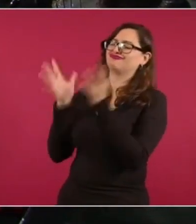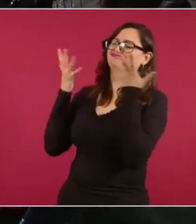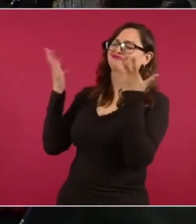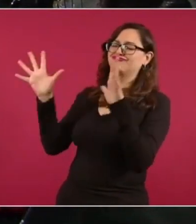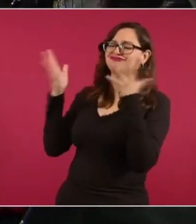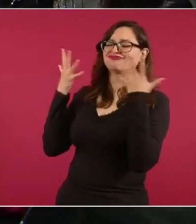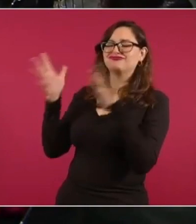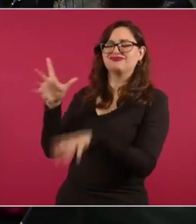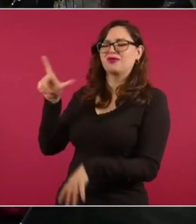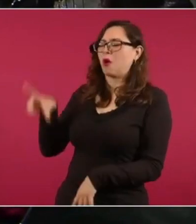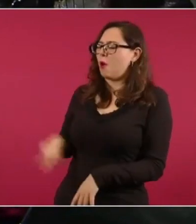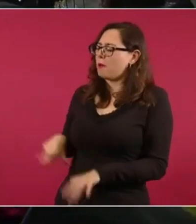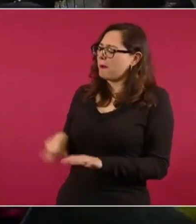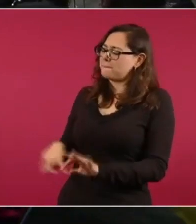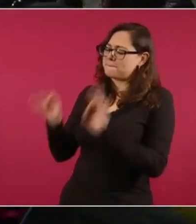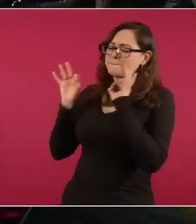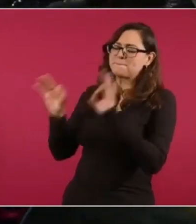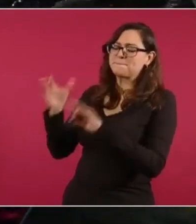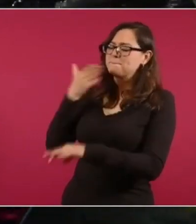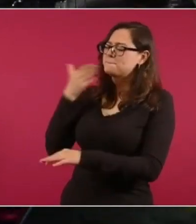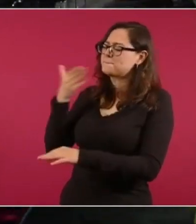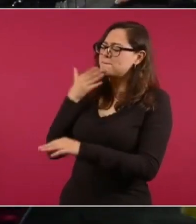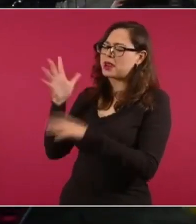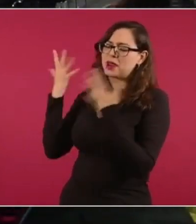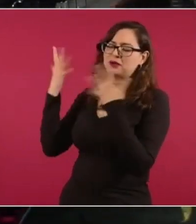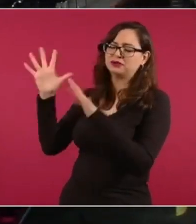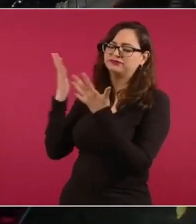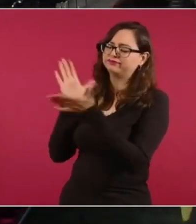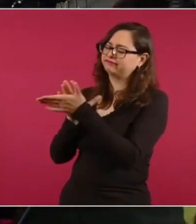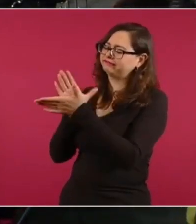quemaran incienso a los gobernantes,